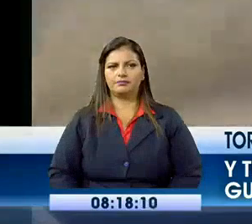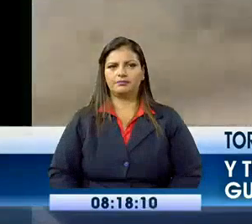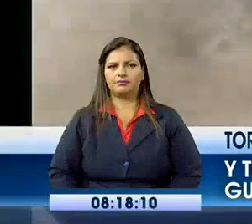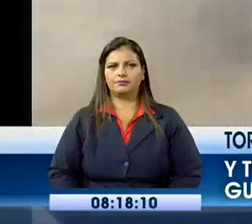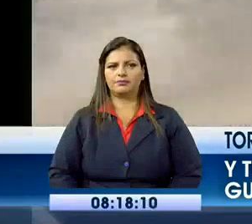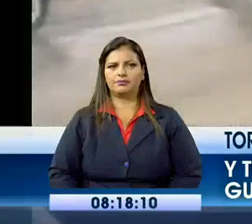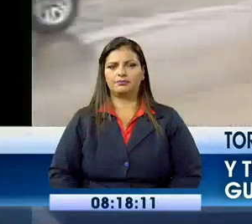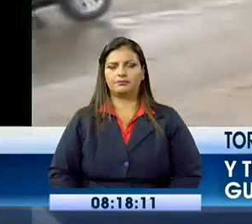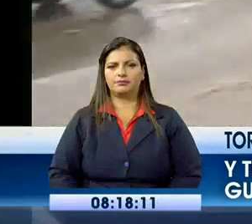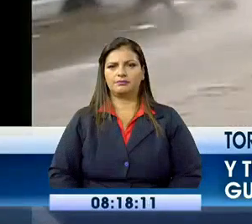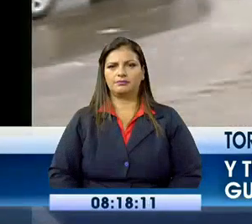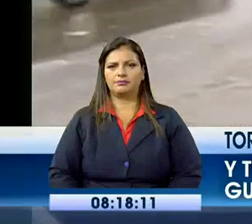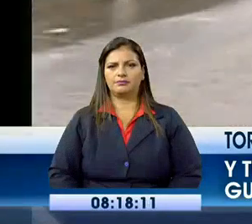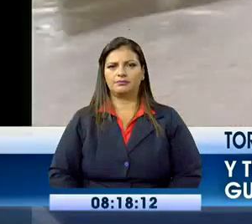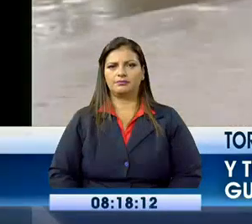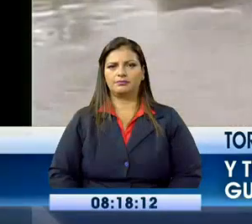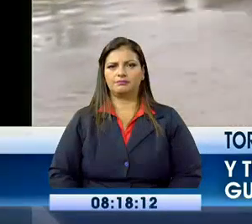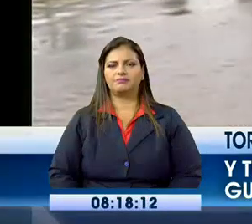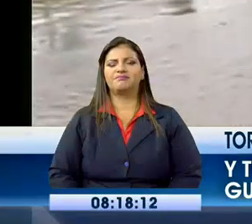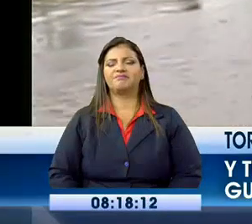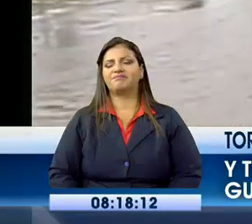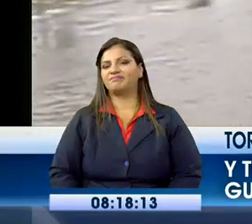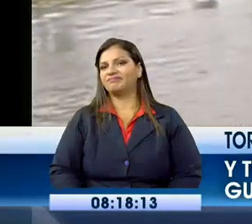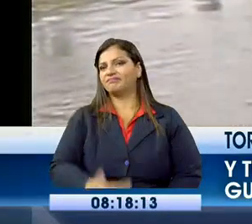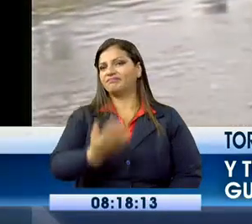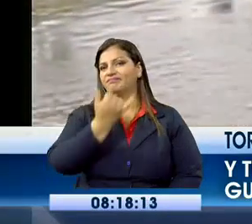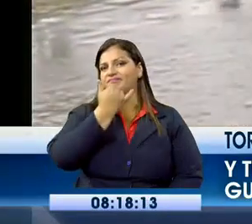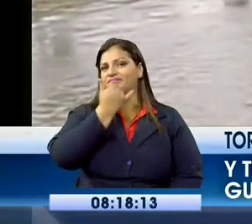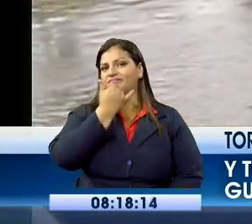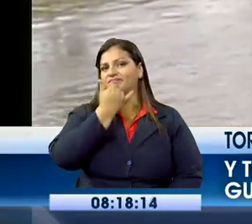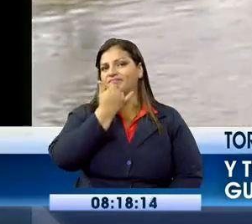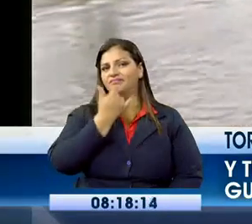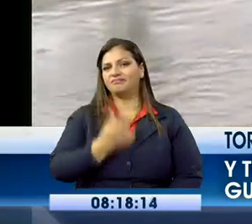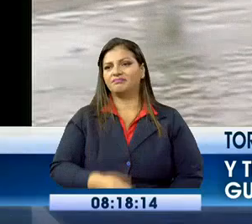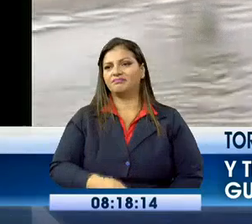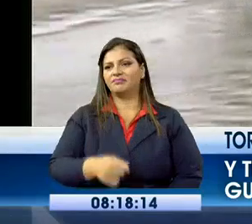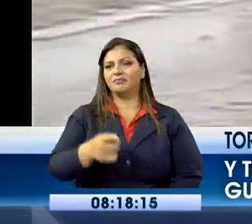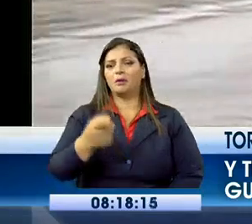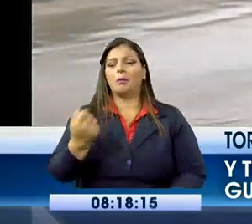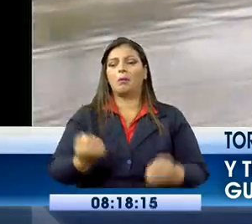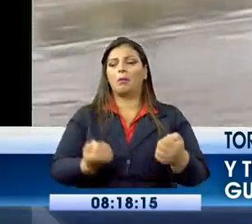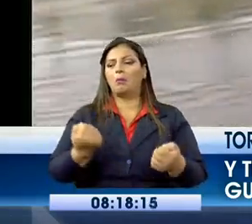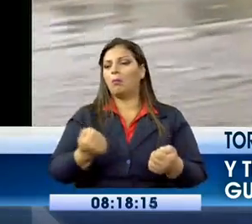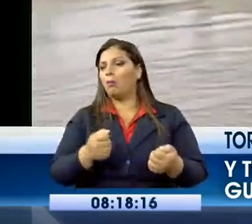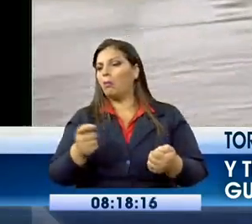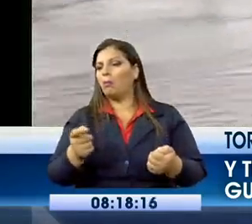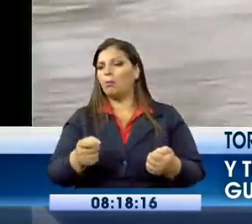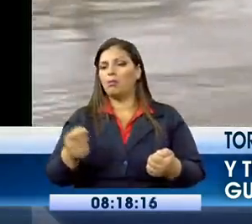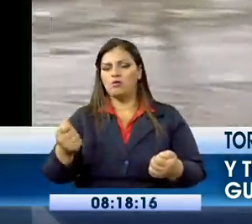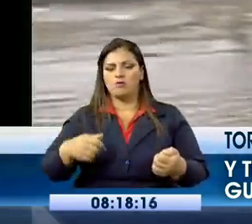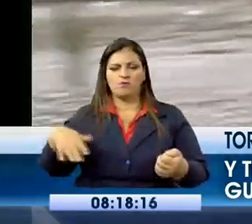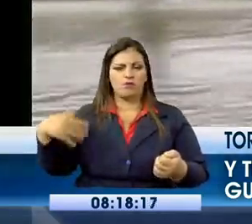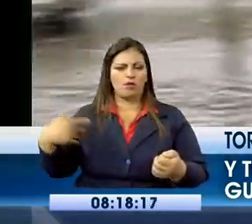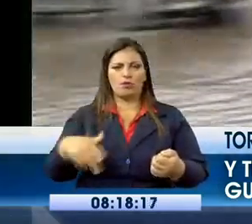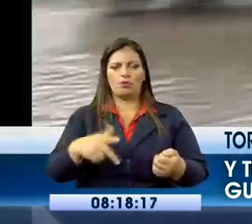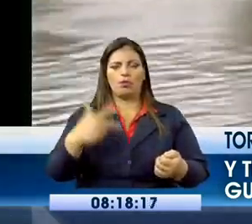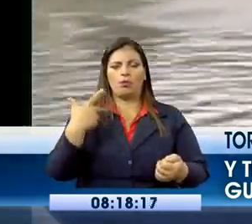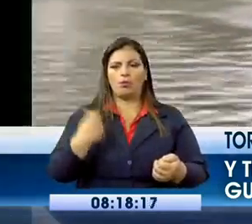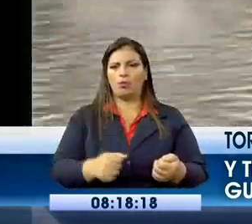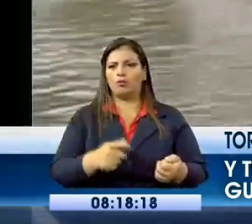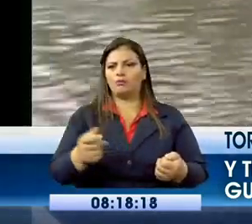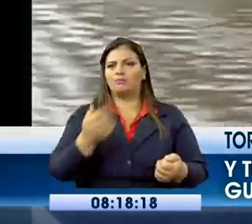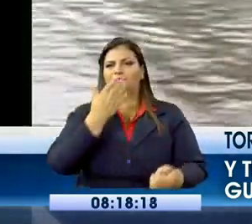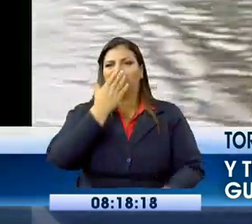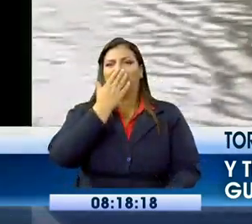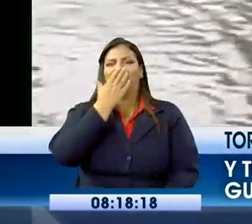mire el chistoso. ¿No ves? Ahí está. Ahí está el chistoso. O a lo mejor ha tomado purgante y esta mañana iba